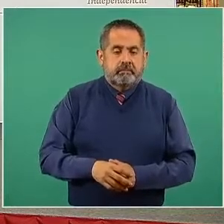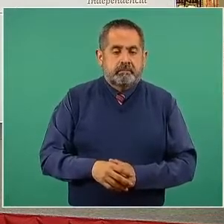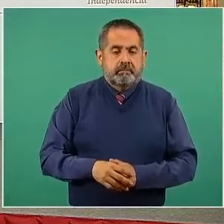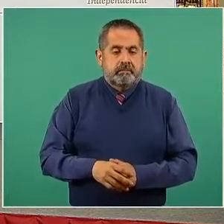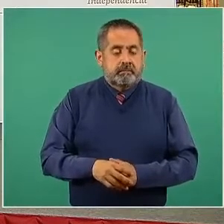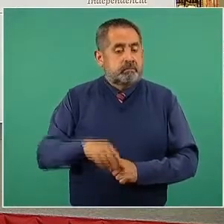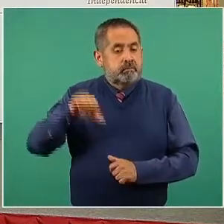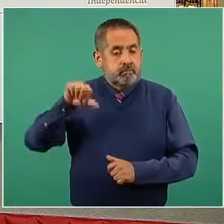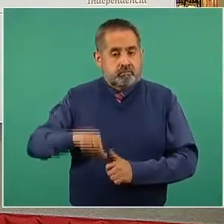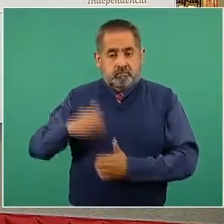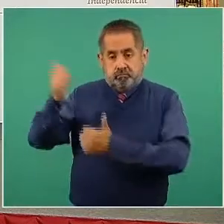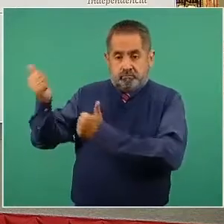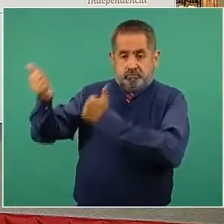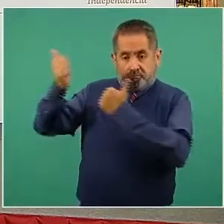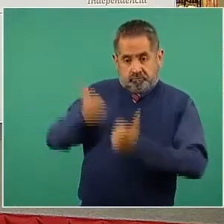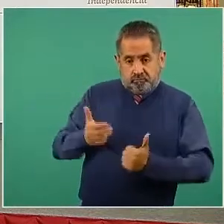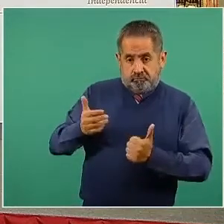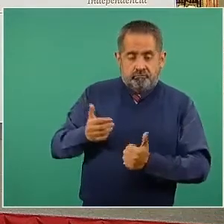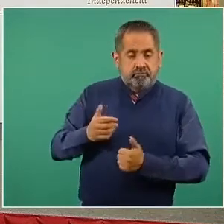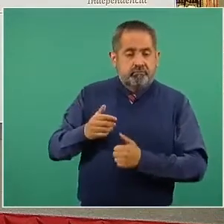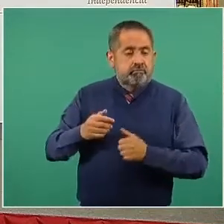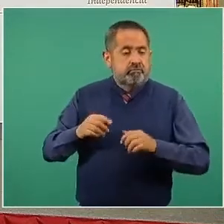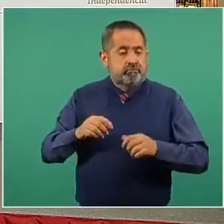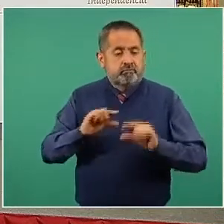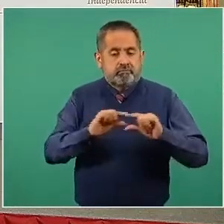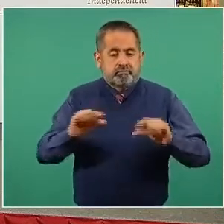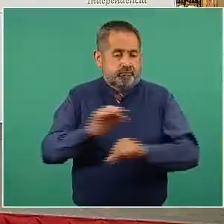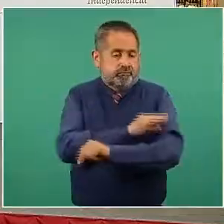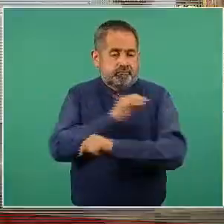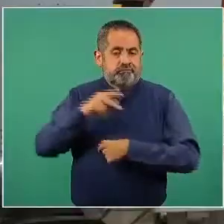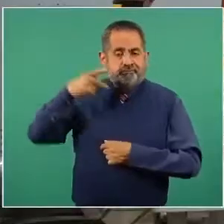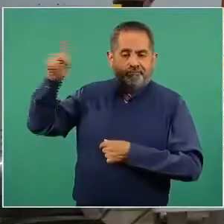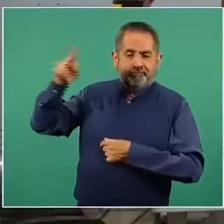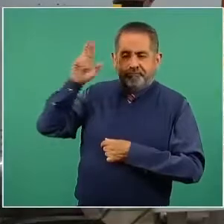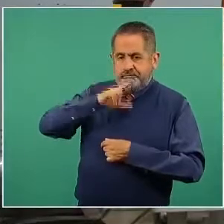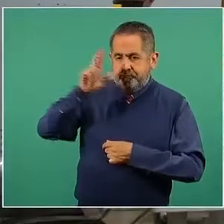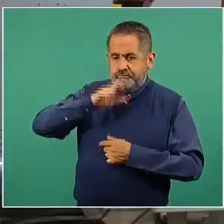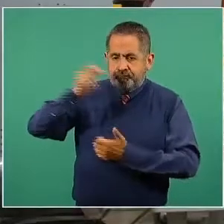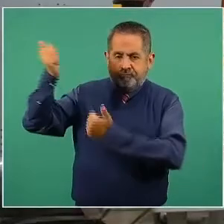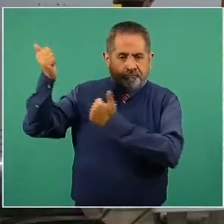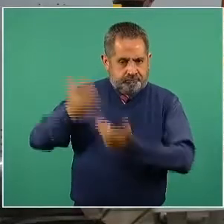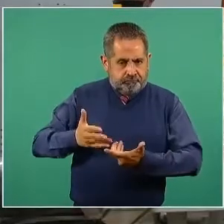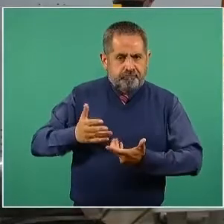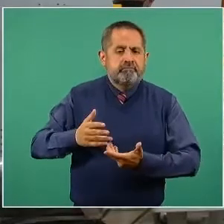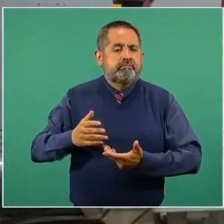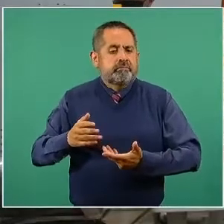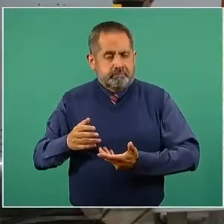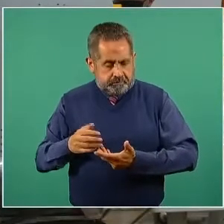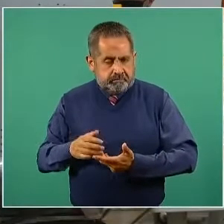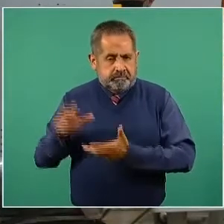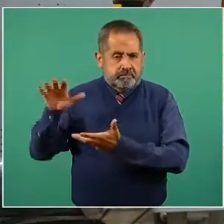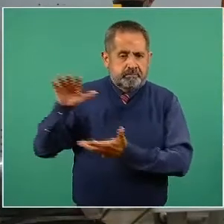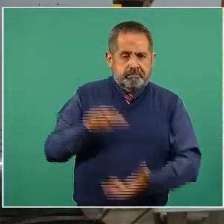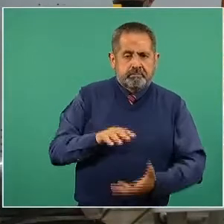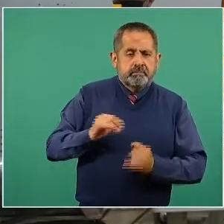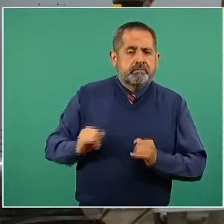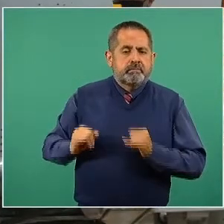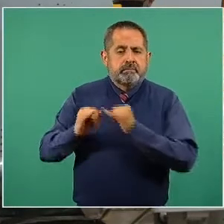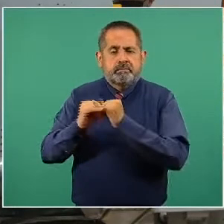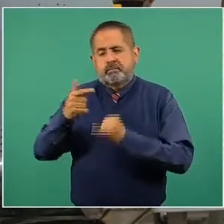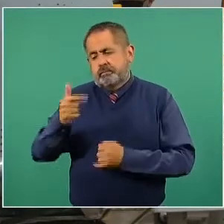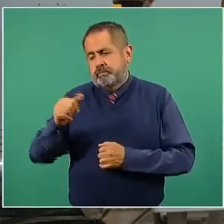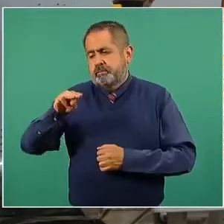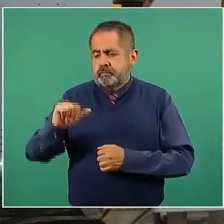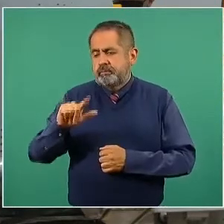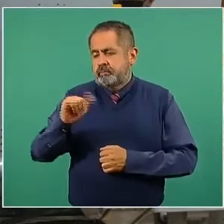Hoy recibimos un embarque de vacuna Sputnik V, la vacuna rusa, del Instituto Gamaleya, o el Centro